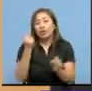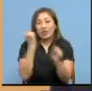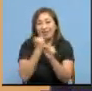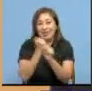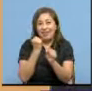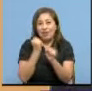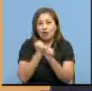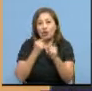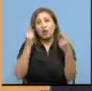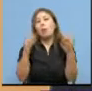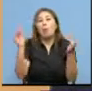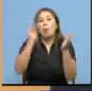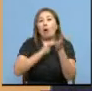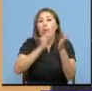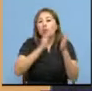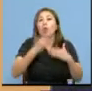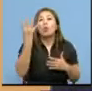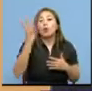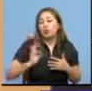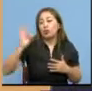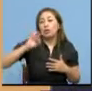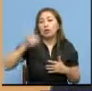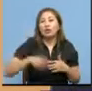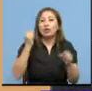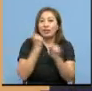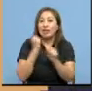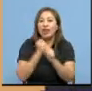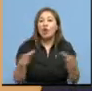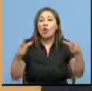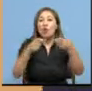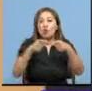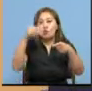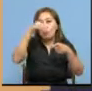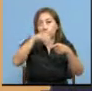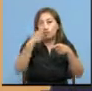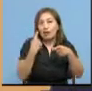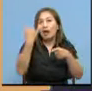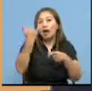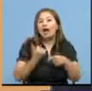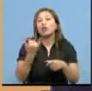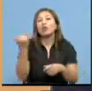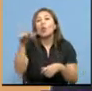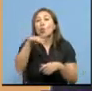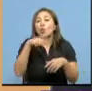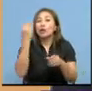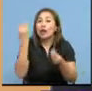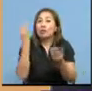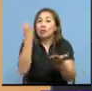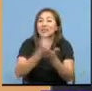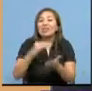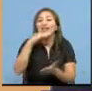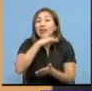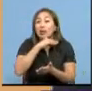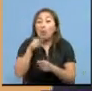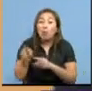a lo largo del tiempo que vimos hace cuatro años que estamos funcionando como grupo tenemos una sede de libertador que trabaja también por gente